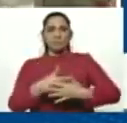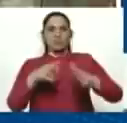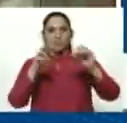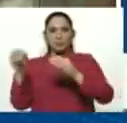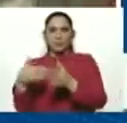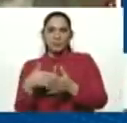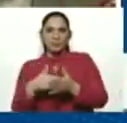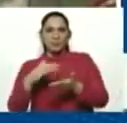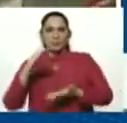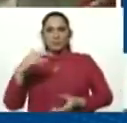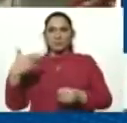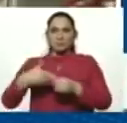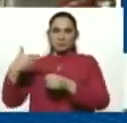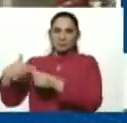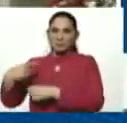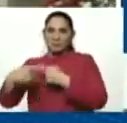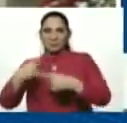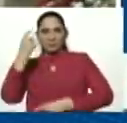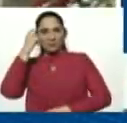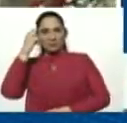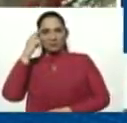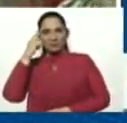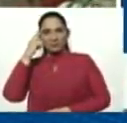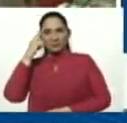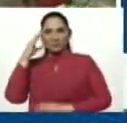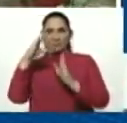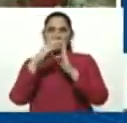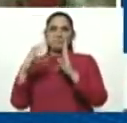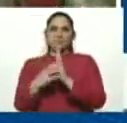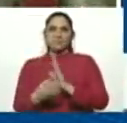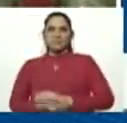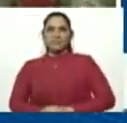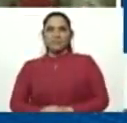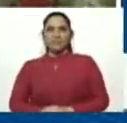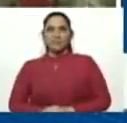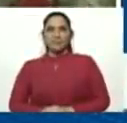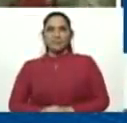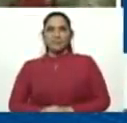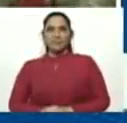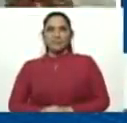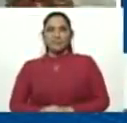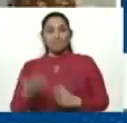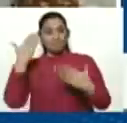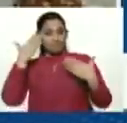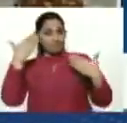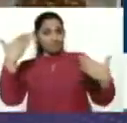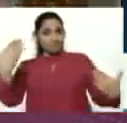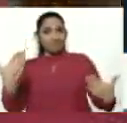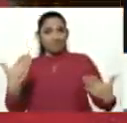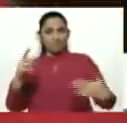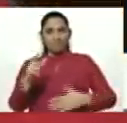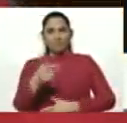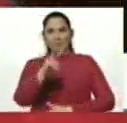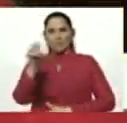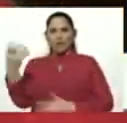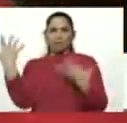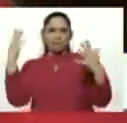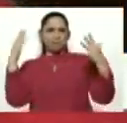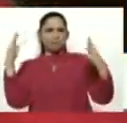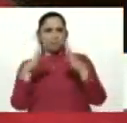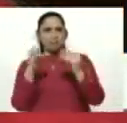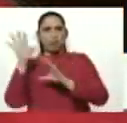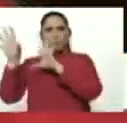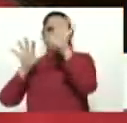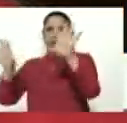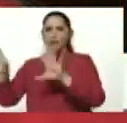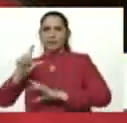9.700.000 barriles diarios por parte de la OPEP Plus. Saludados por el G20, todos los países del